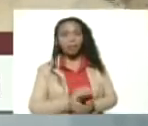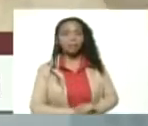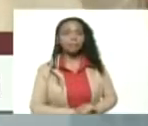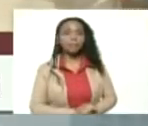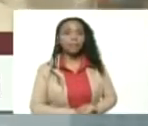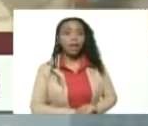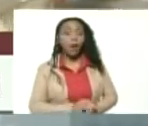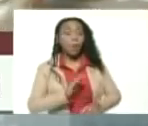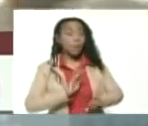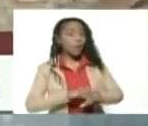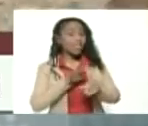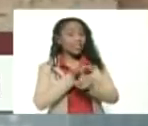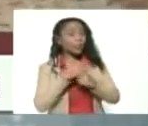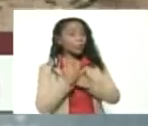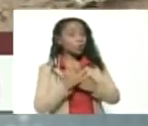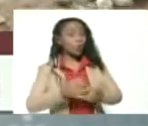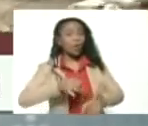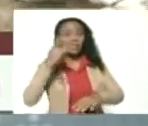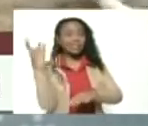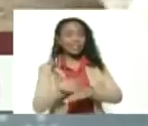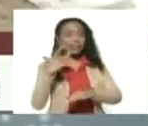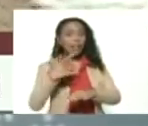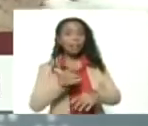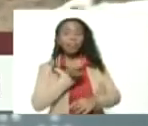Una situación grave, difícil,